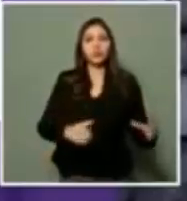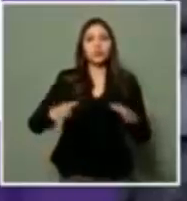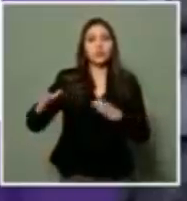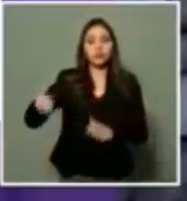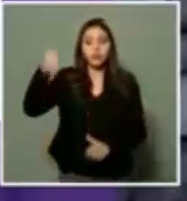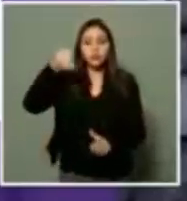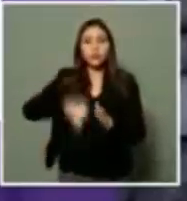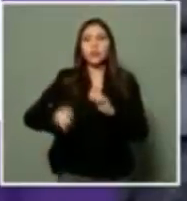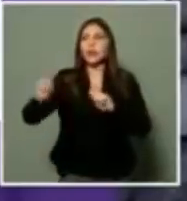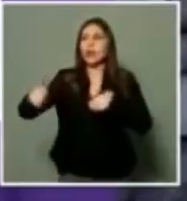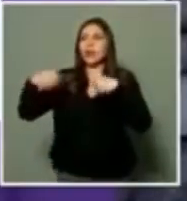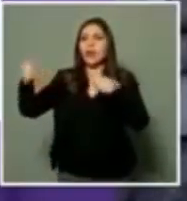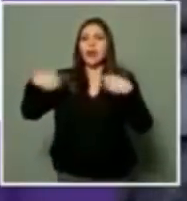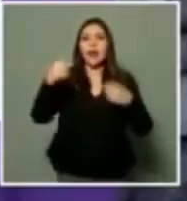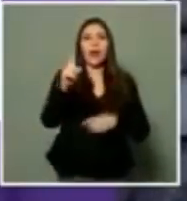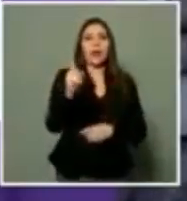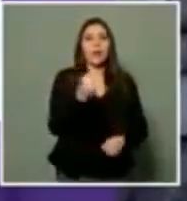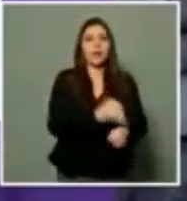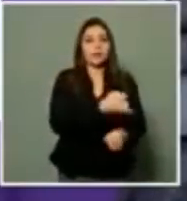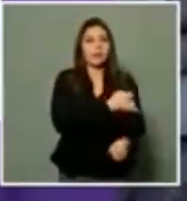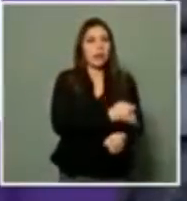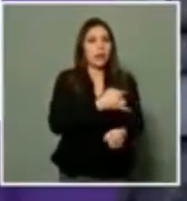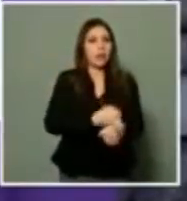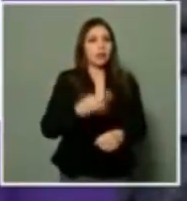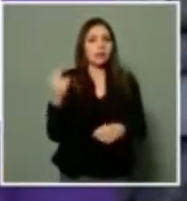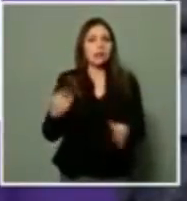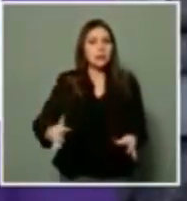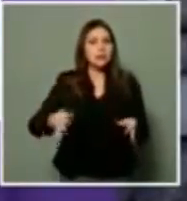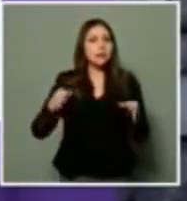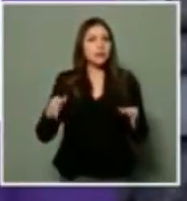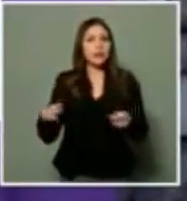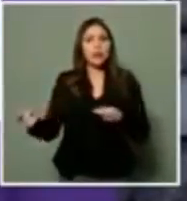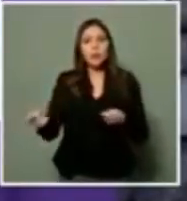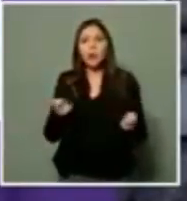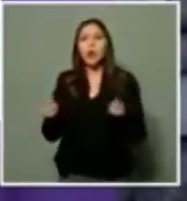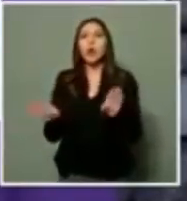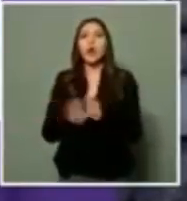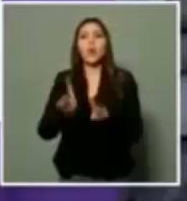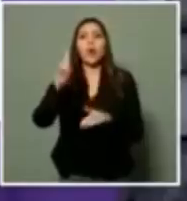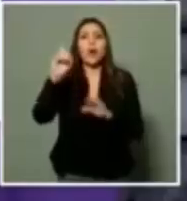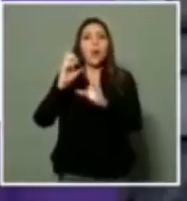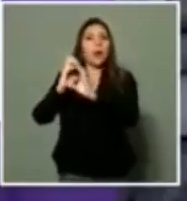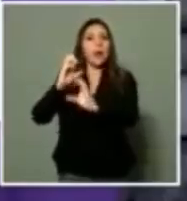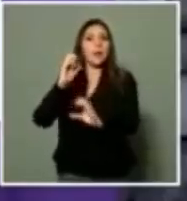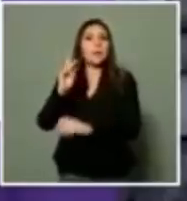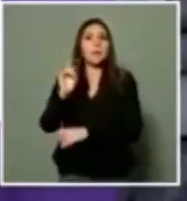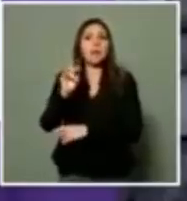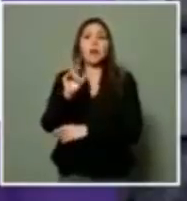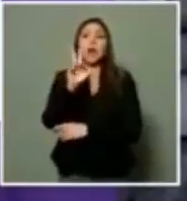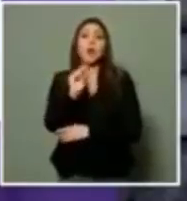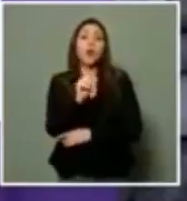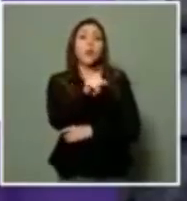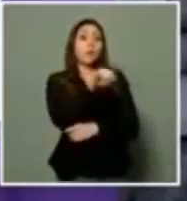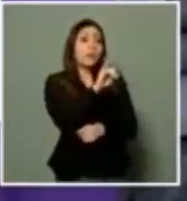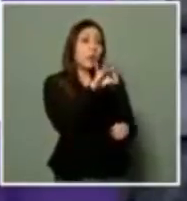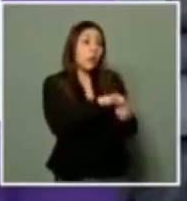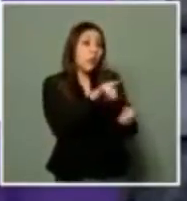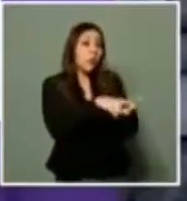Iztapalapa. Haremos un manejo eficiente de las pipas. No habrá condicionamiento de